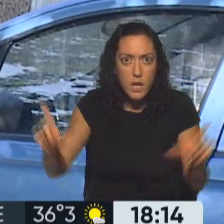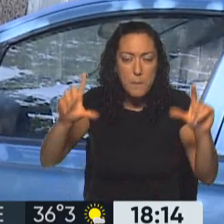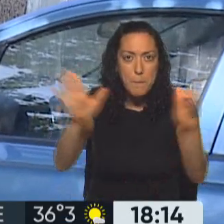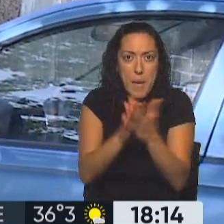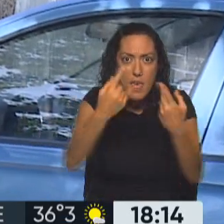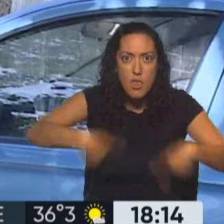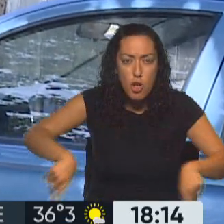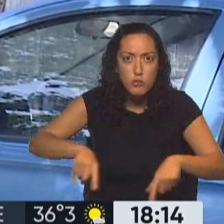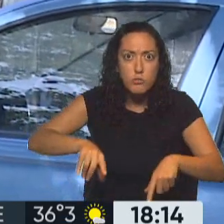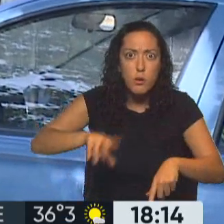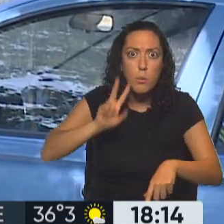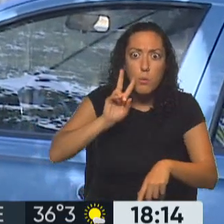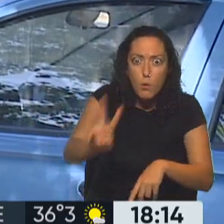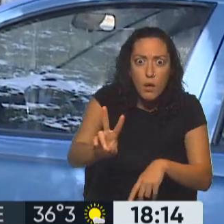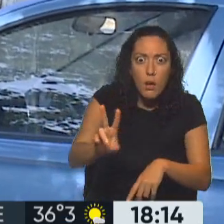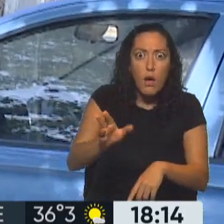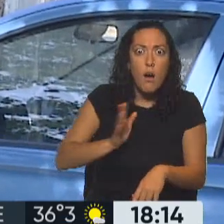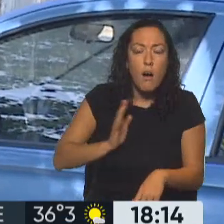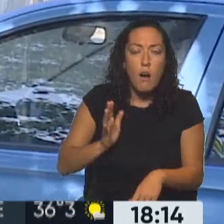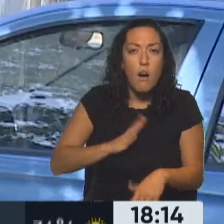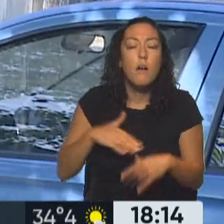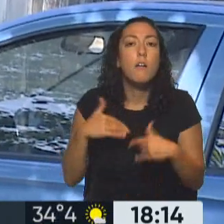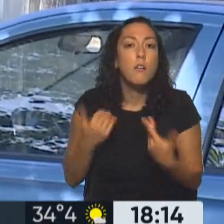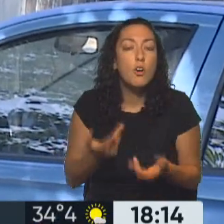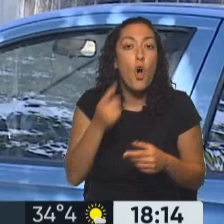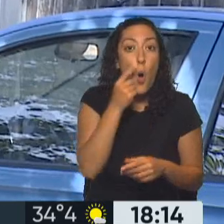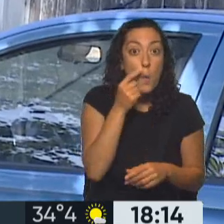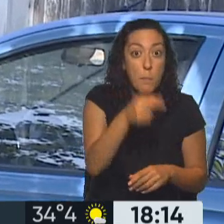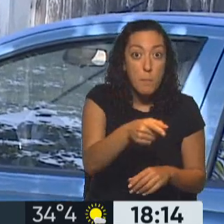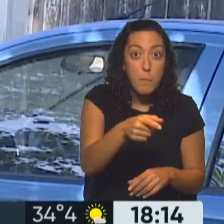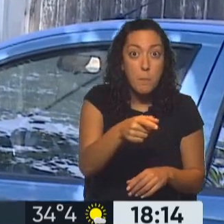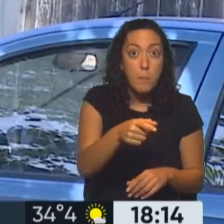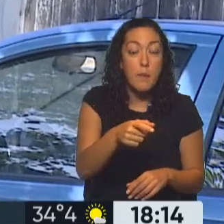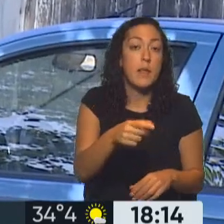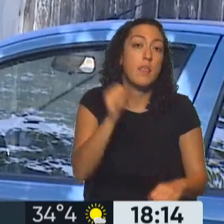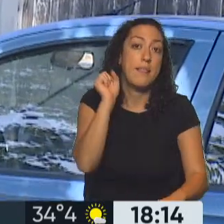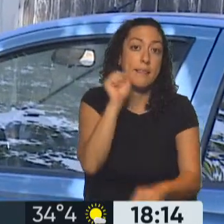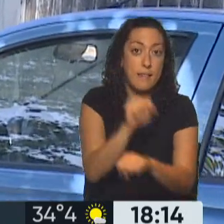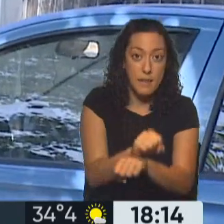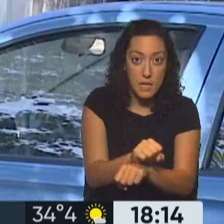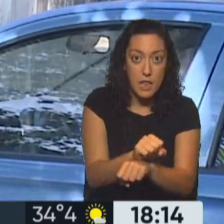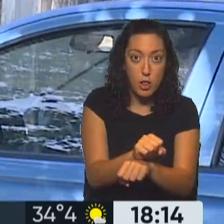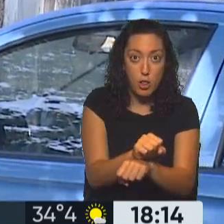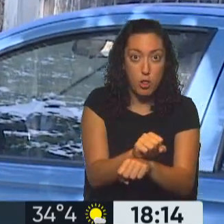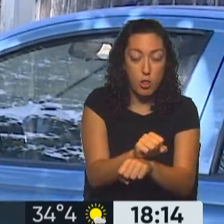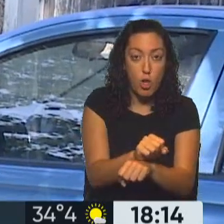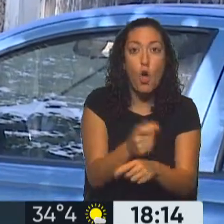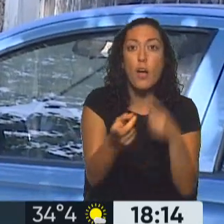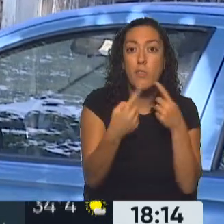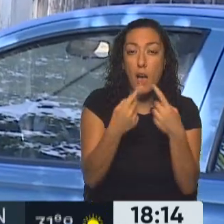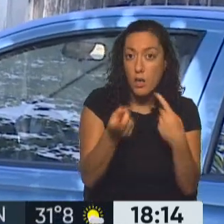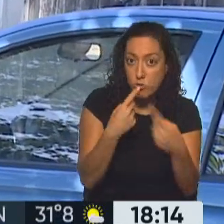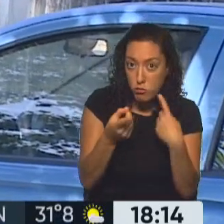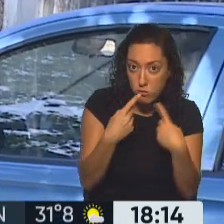de comunicación. Recordamos entonces que Aldo está detenido y debe brindar declaración indagatoria